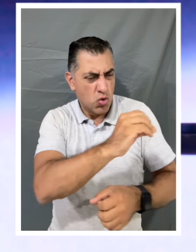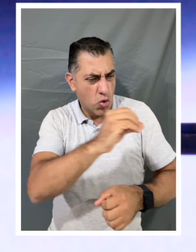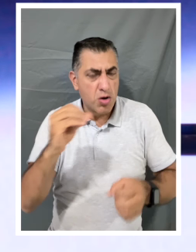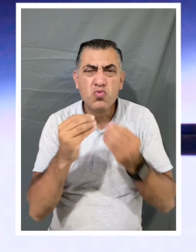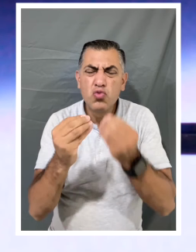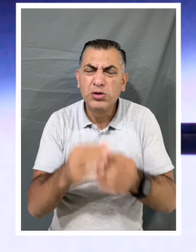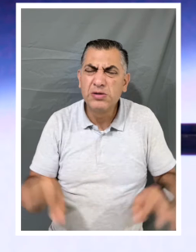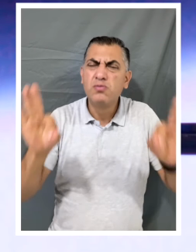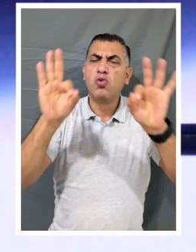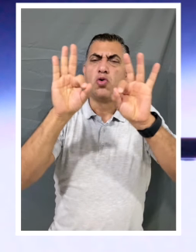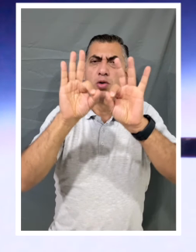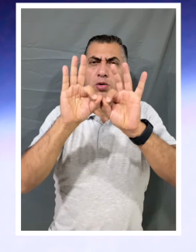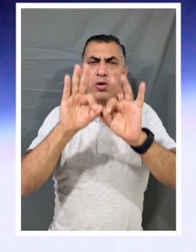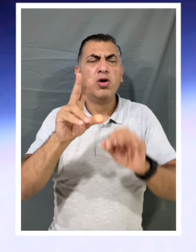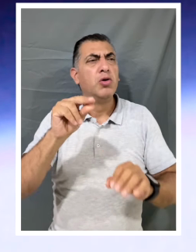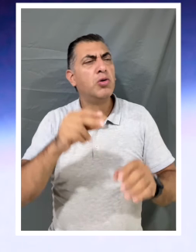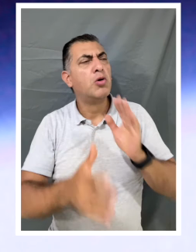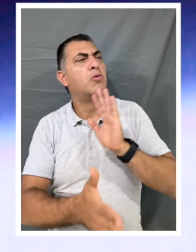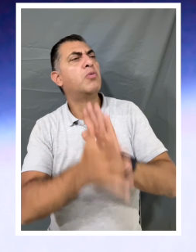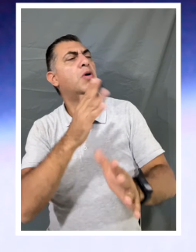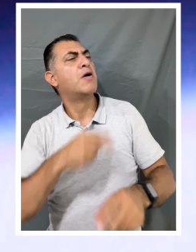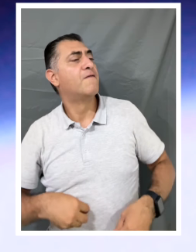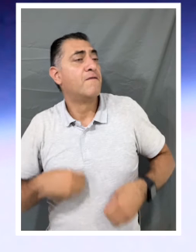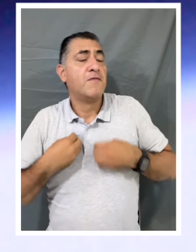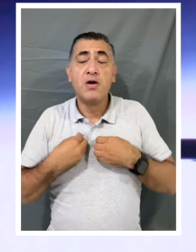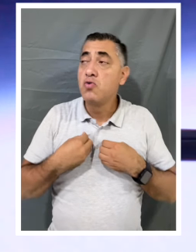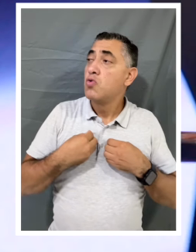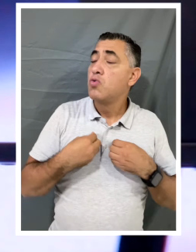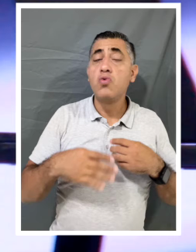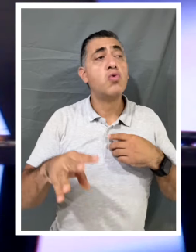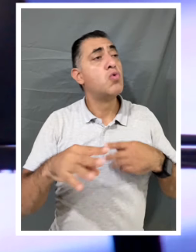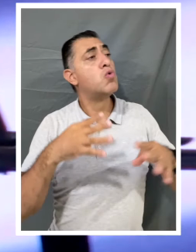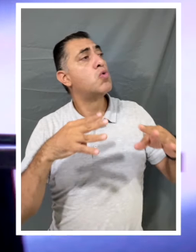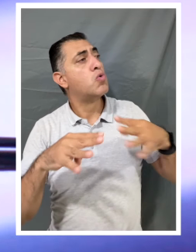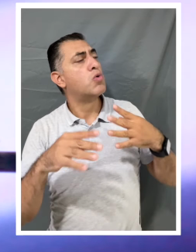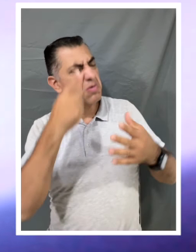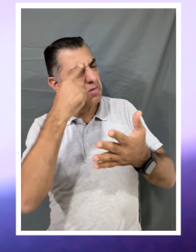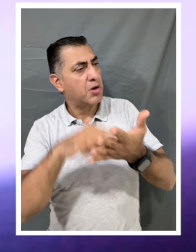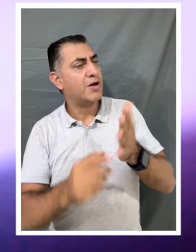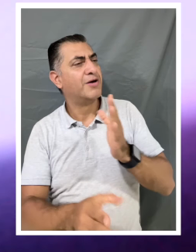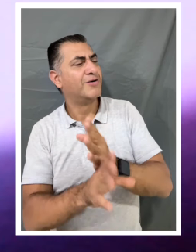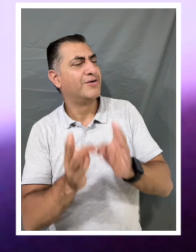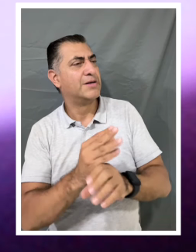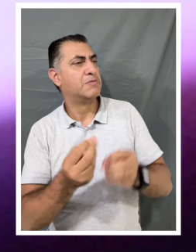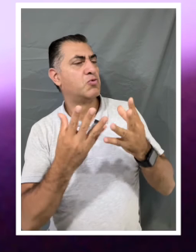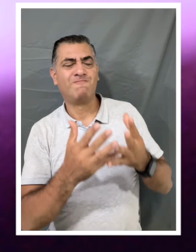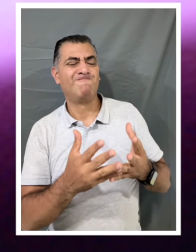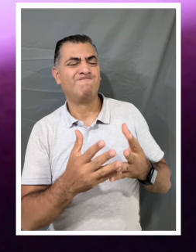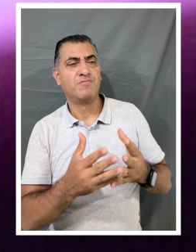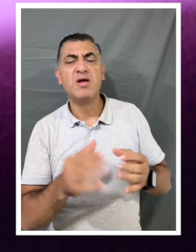es importante no puedes ir por la vida ahí todo desorganizando y pretendiendo que vas a lograr cosas y lo mismo aplica en la iglesia si tú